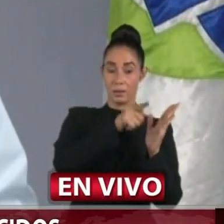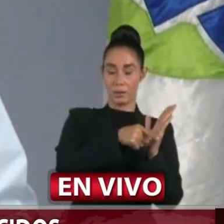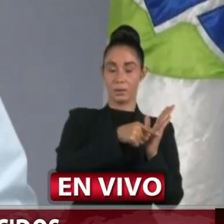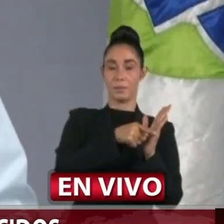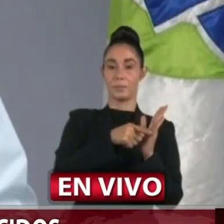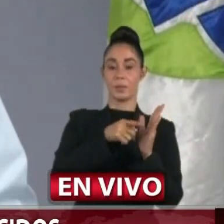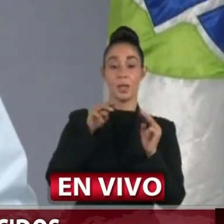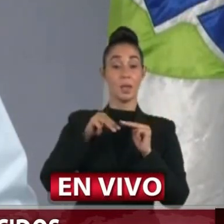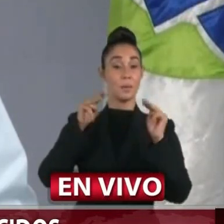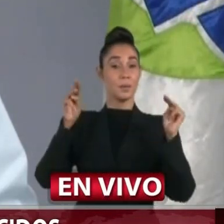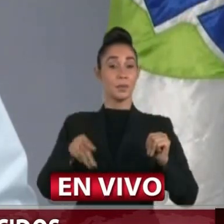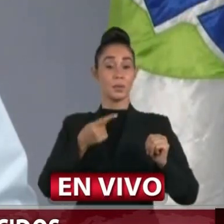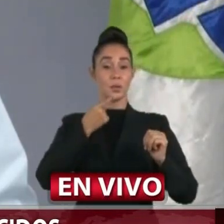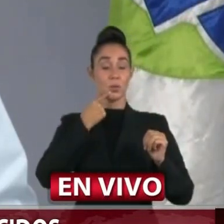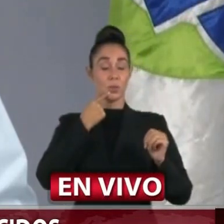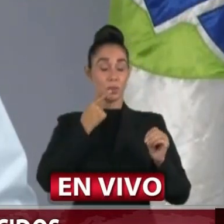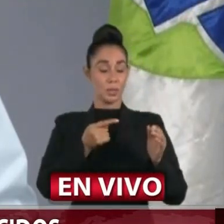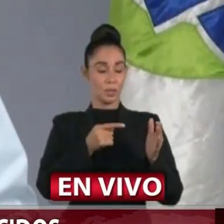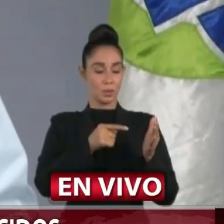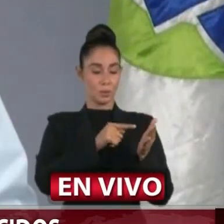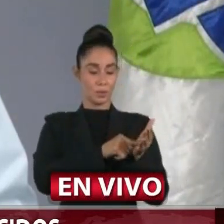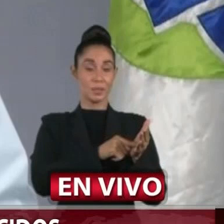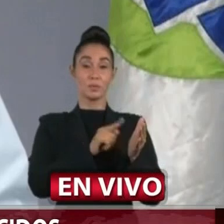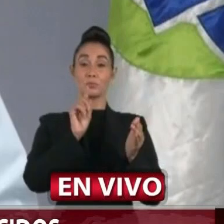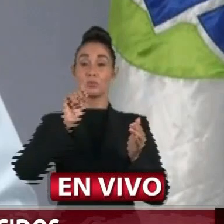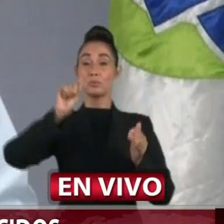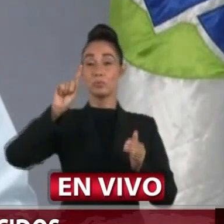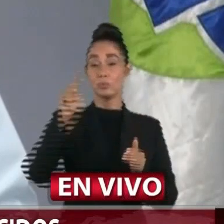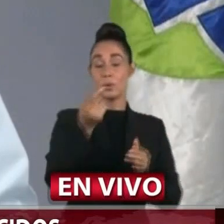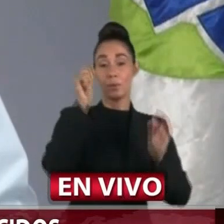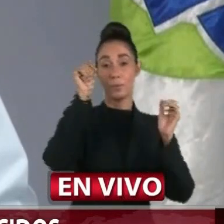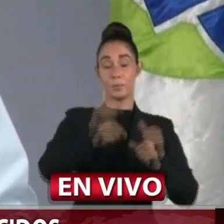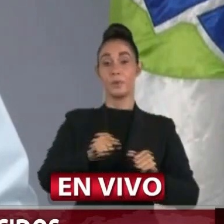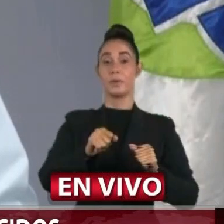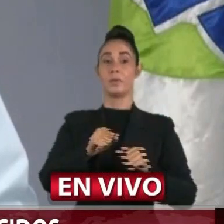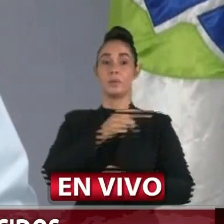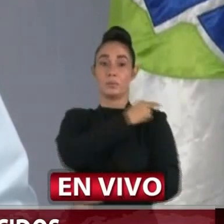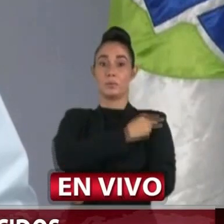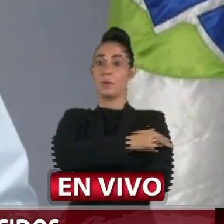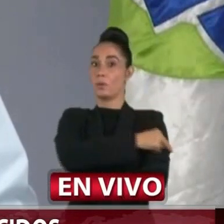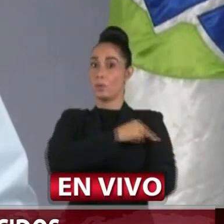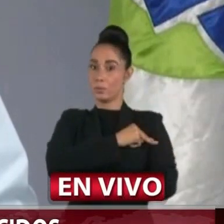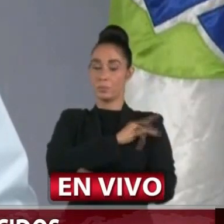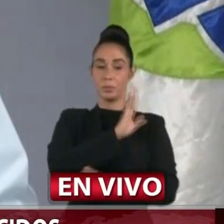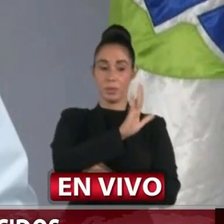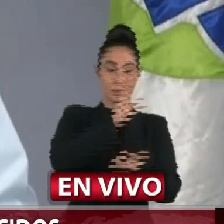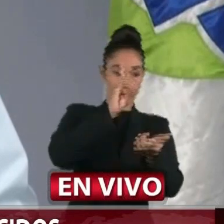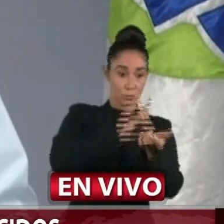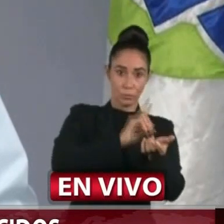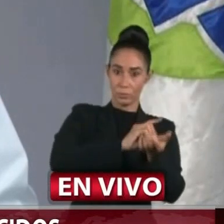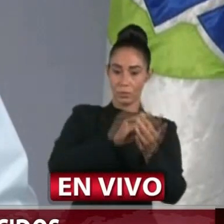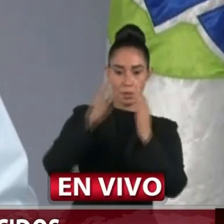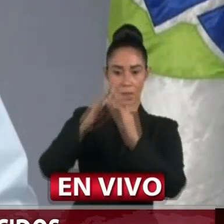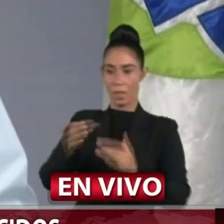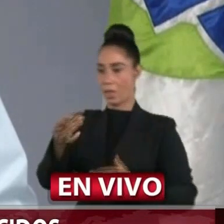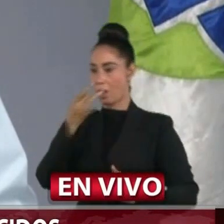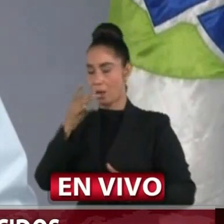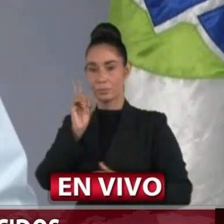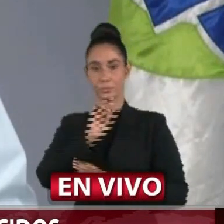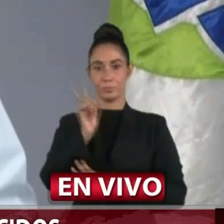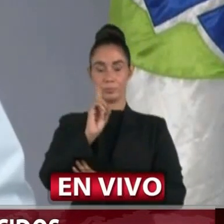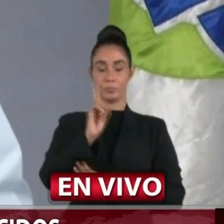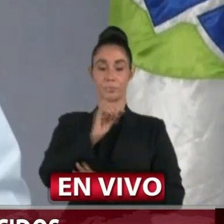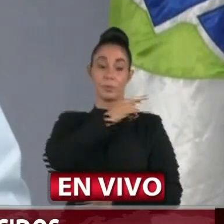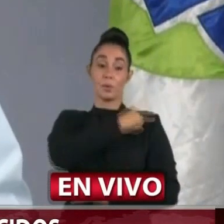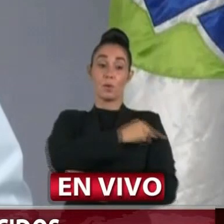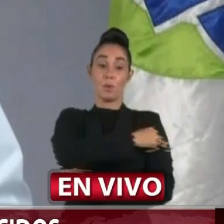El Ministerio indicó el uso hospitalario y para investigación. Y así es la recomendación que se ha